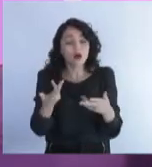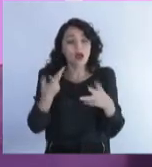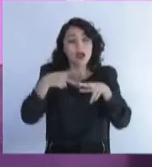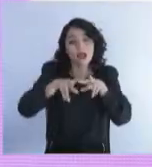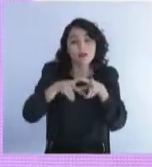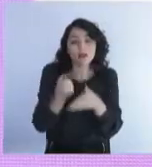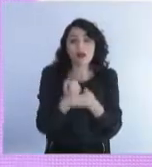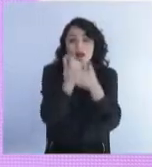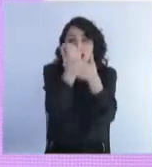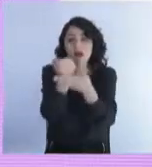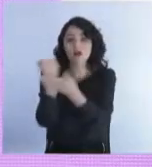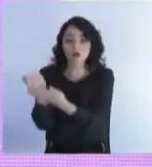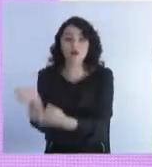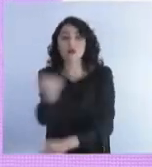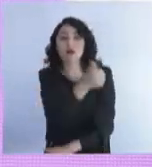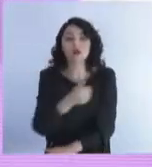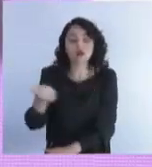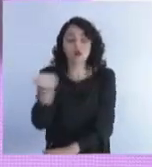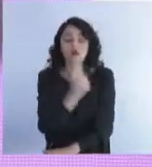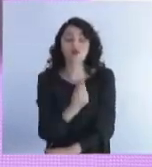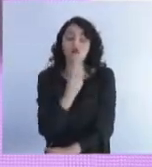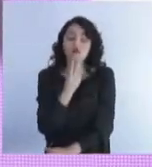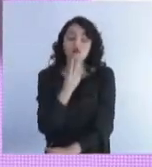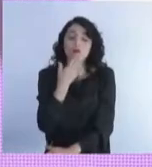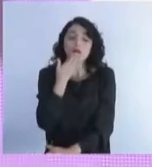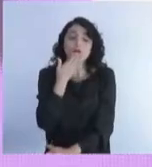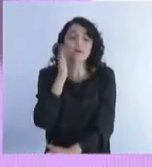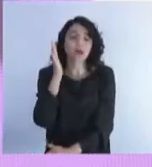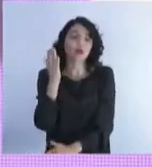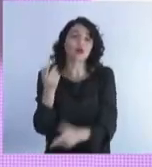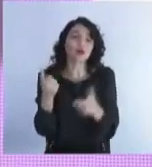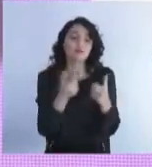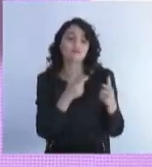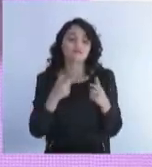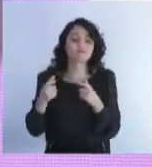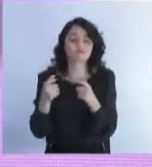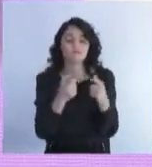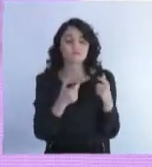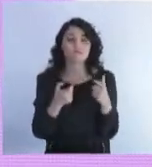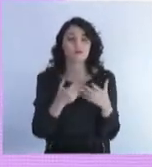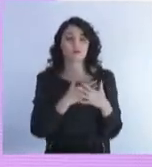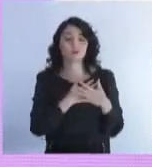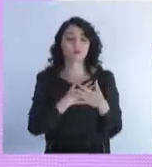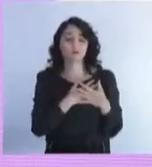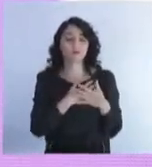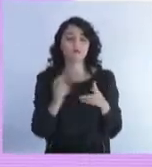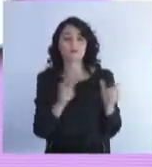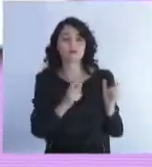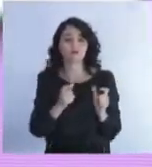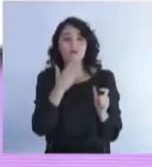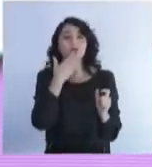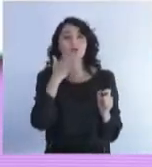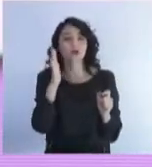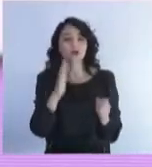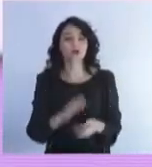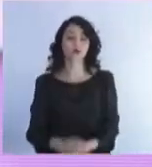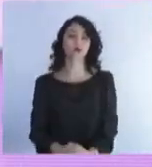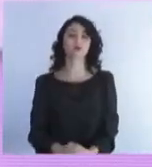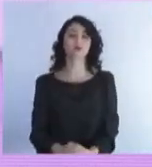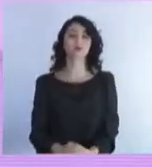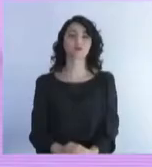y vivirlo tal vez con un poco más de bienestar o manejando mejor las emociones con más herramientas. Es así